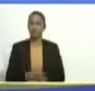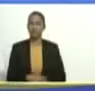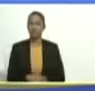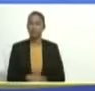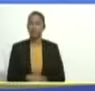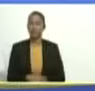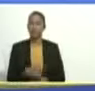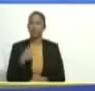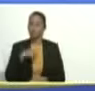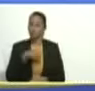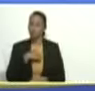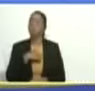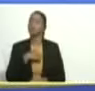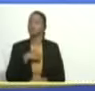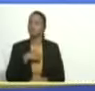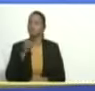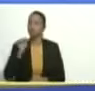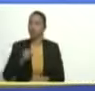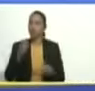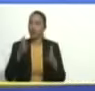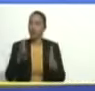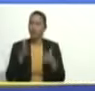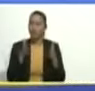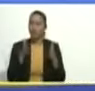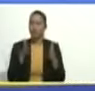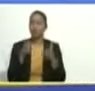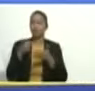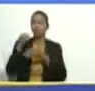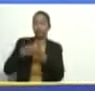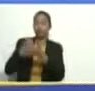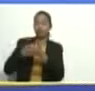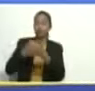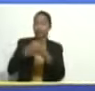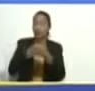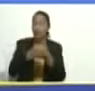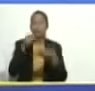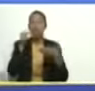Estamos ganando la batalla del 2024.